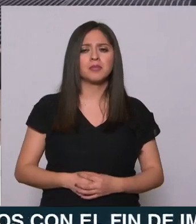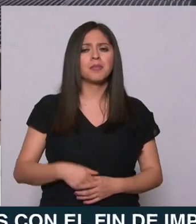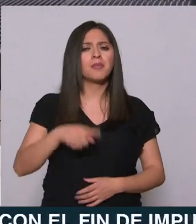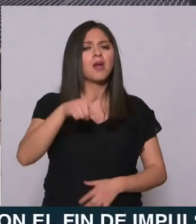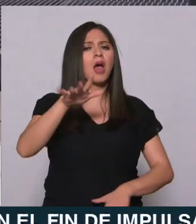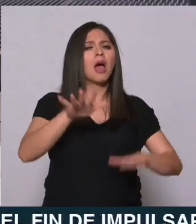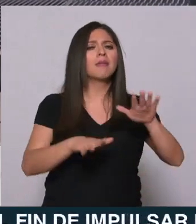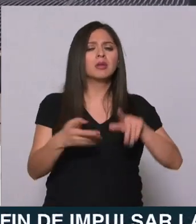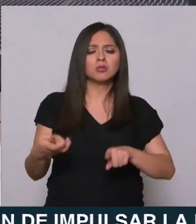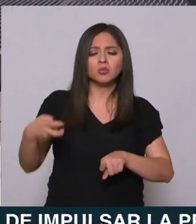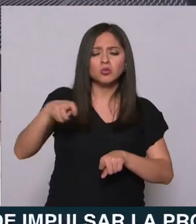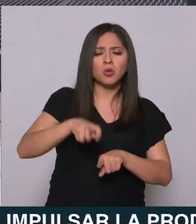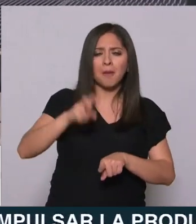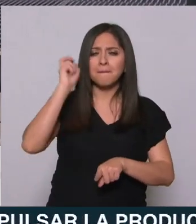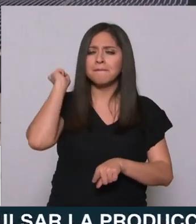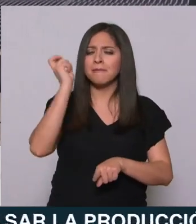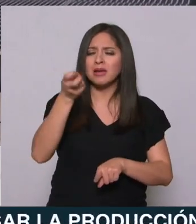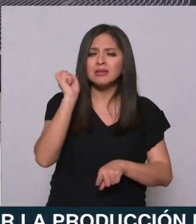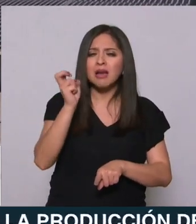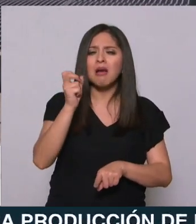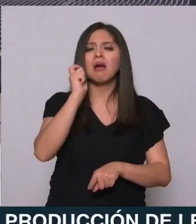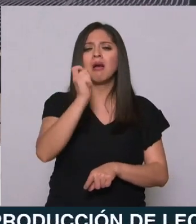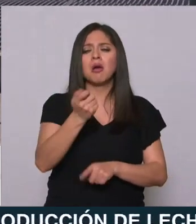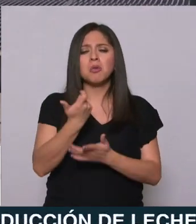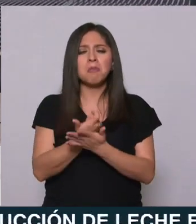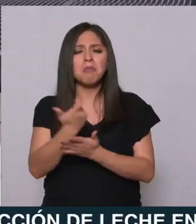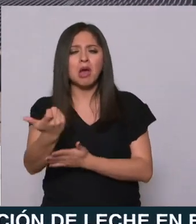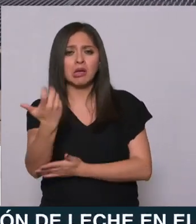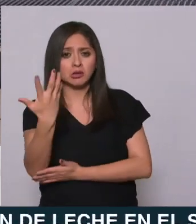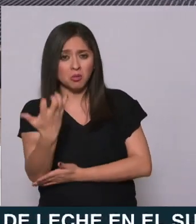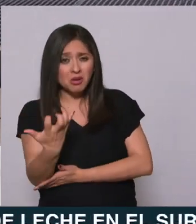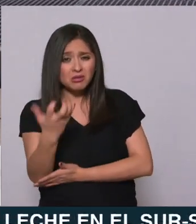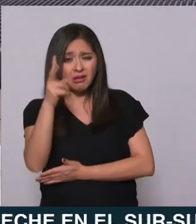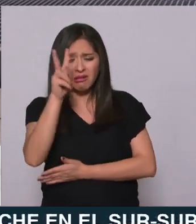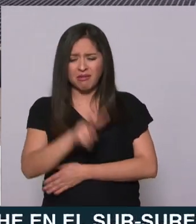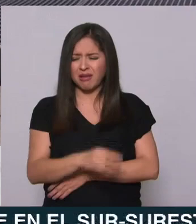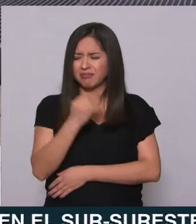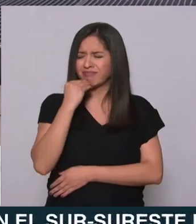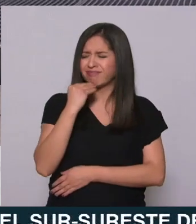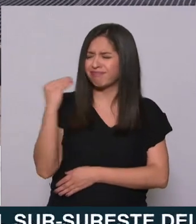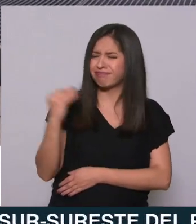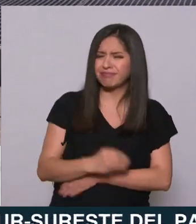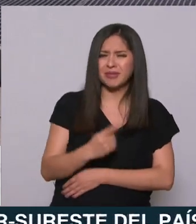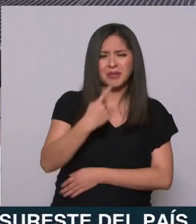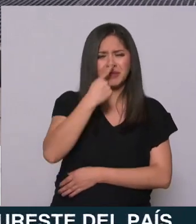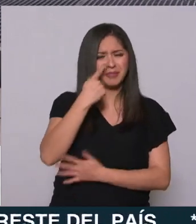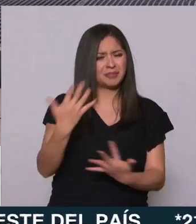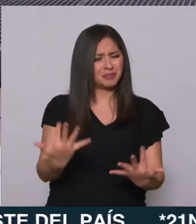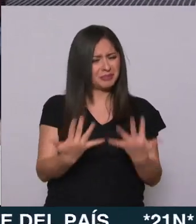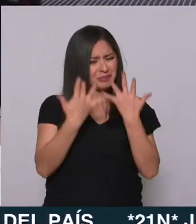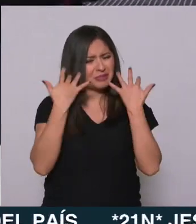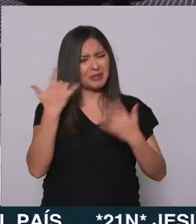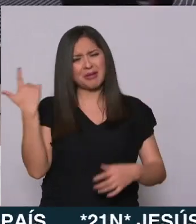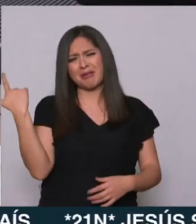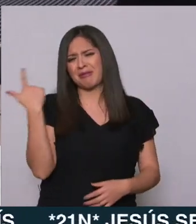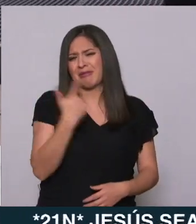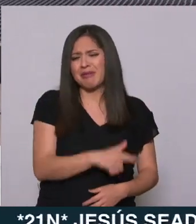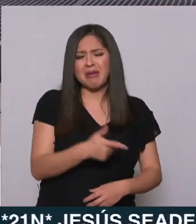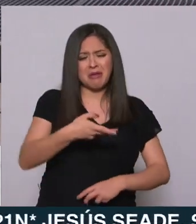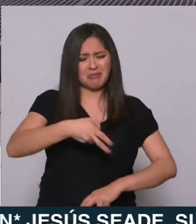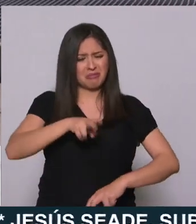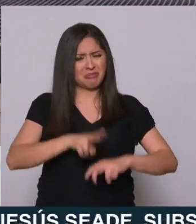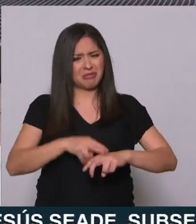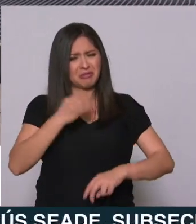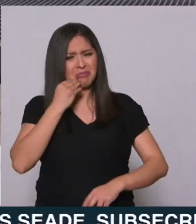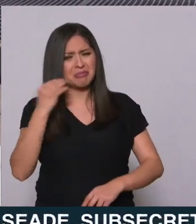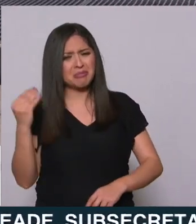una micro y realmente a lo mejor pagas 5 pesos, pero vienen del nabo, sucias, huelen feo, los asientos